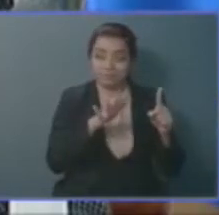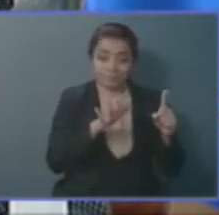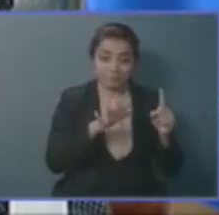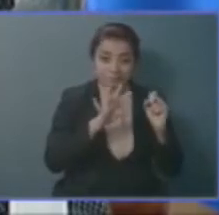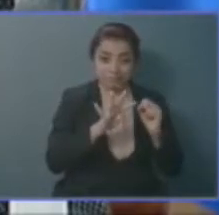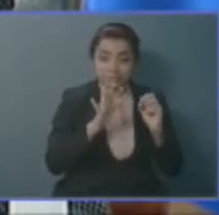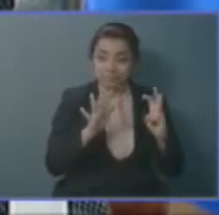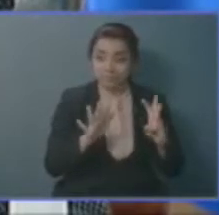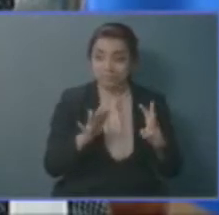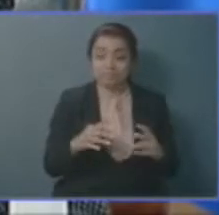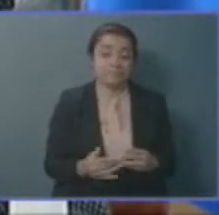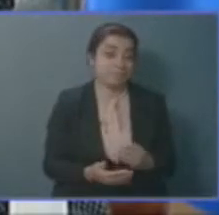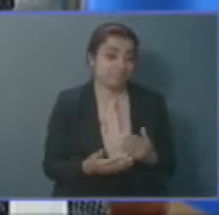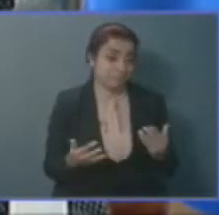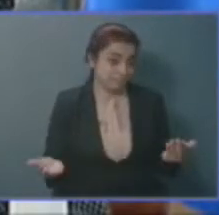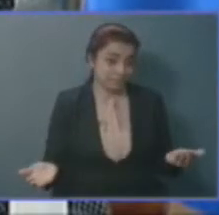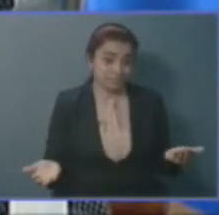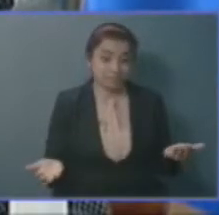648.